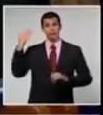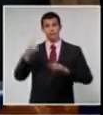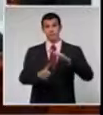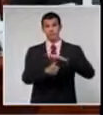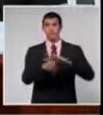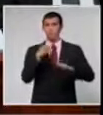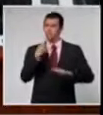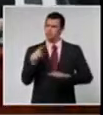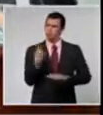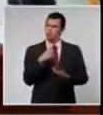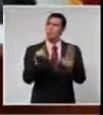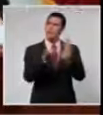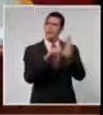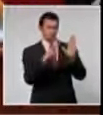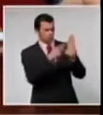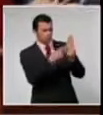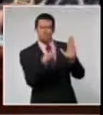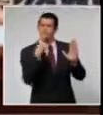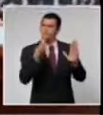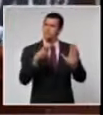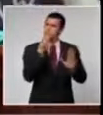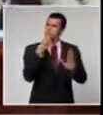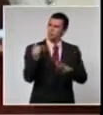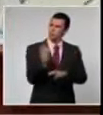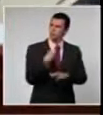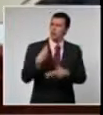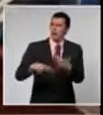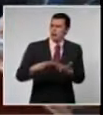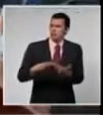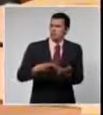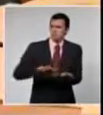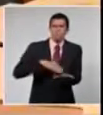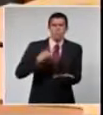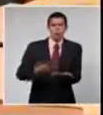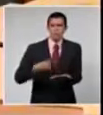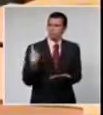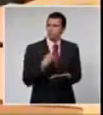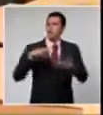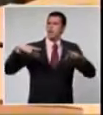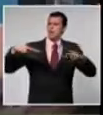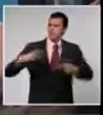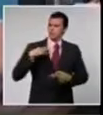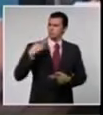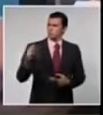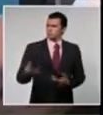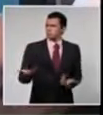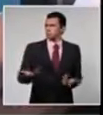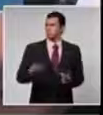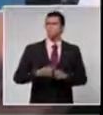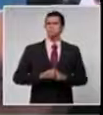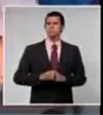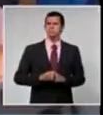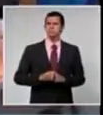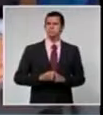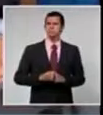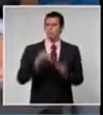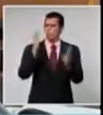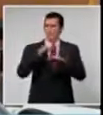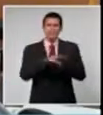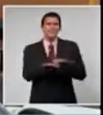los postulantes para las máximas candidaturas. Ello lo obliga a presentarse para su inscripción y sería imposible, dadas